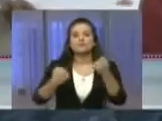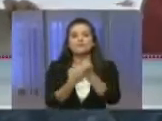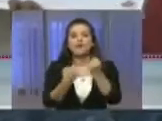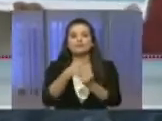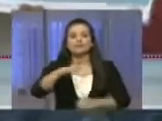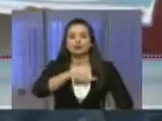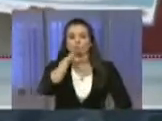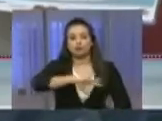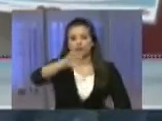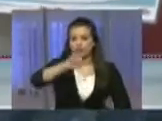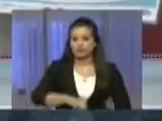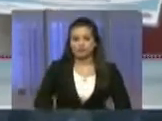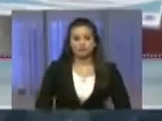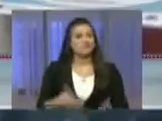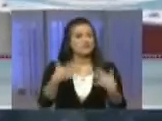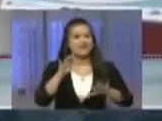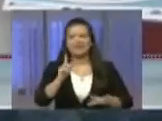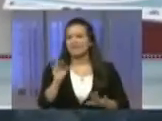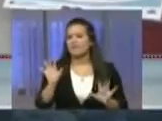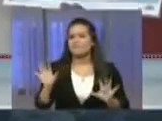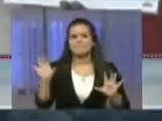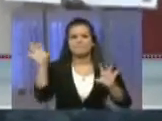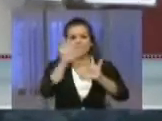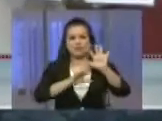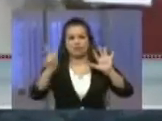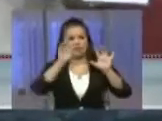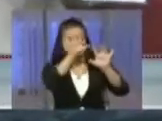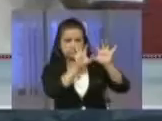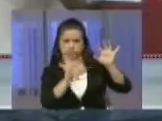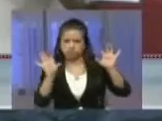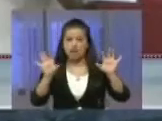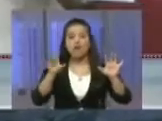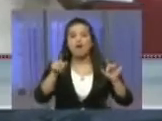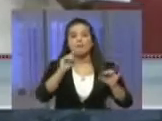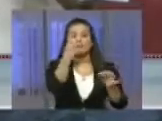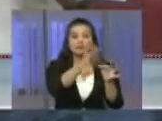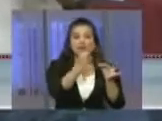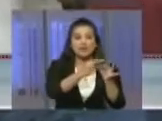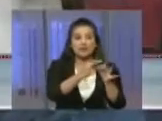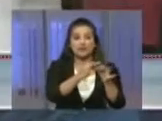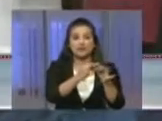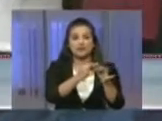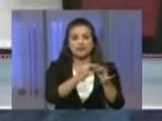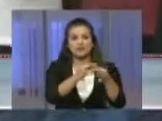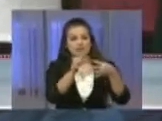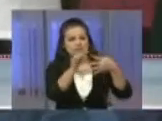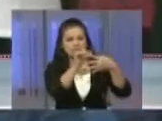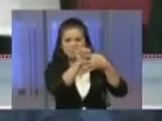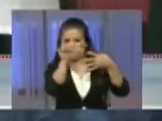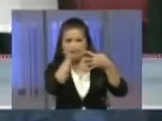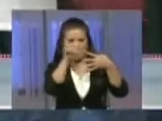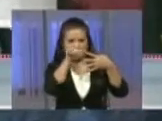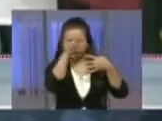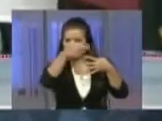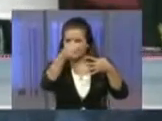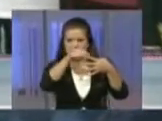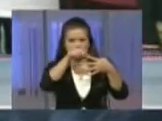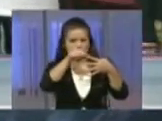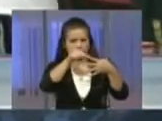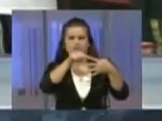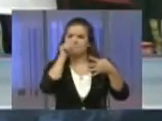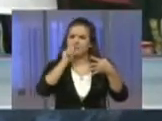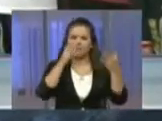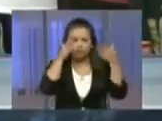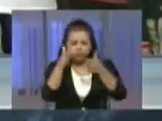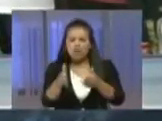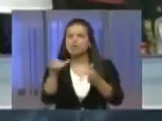ya en el mapa el primero de septiembre 1 2 3 4 5 de septiembre nosotros tenemos que meternos a ver